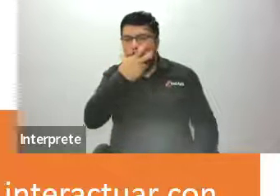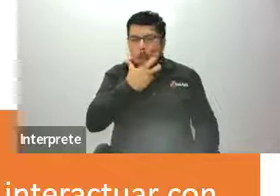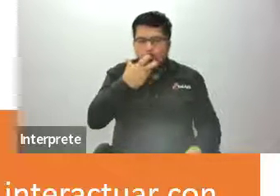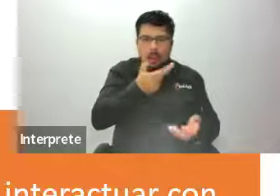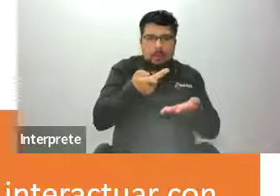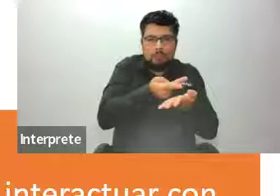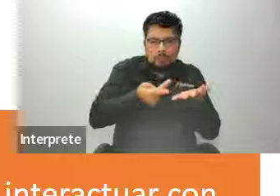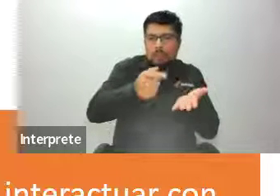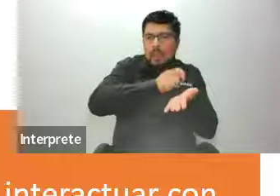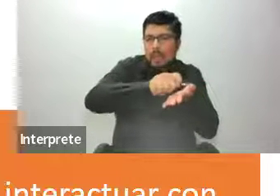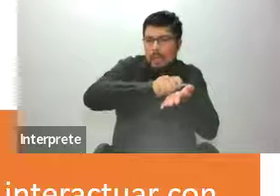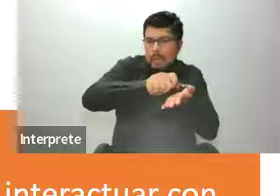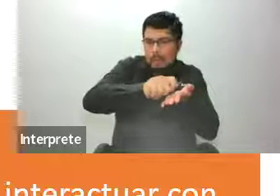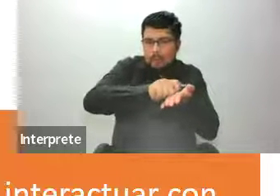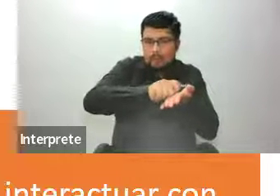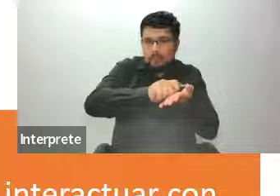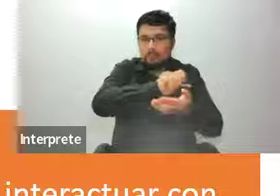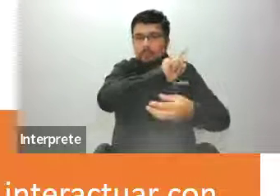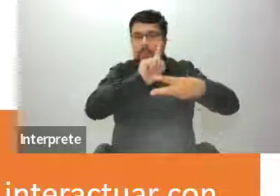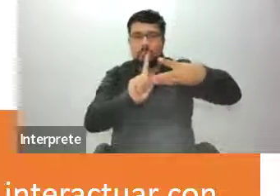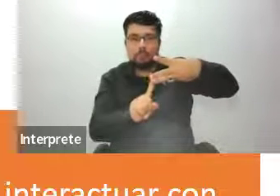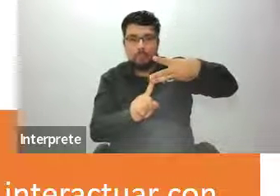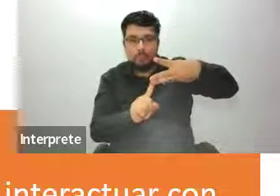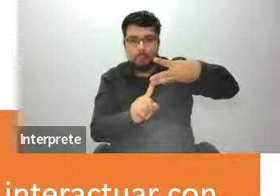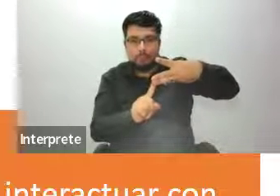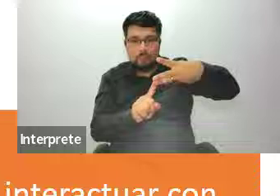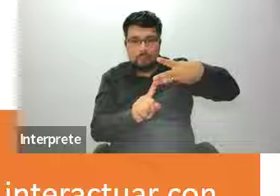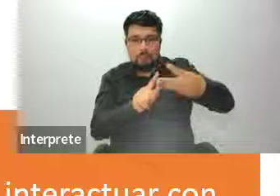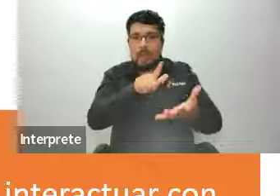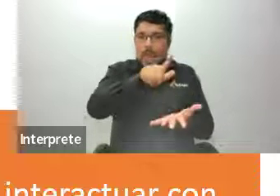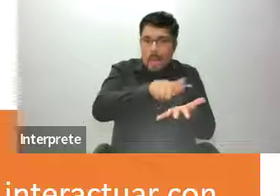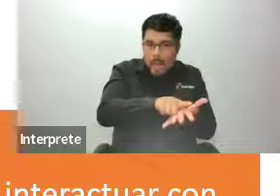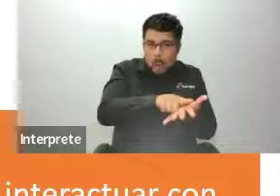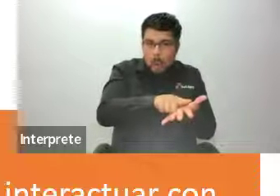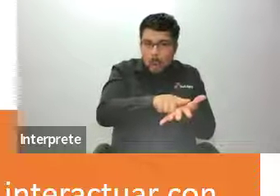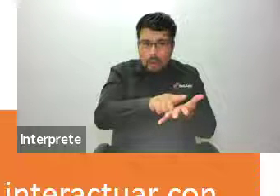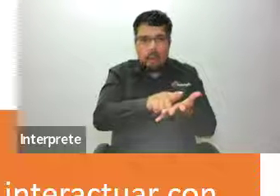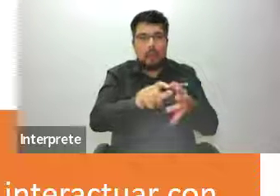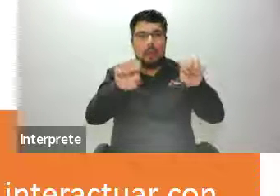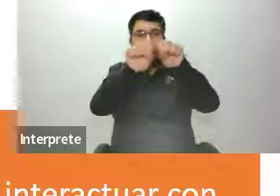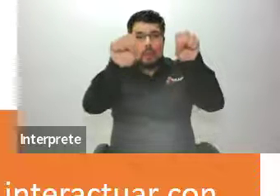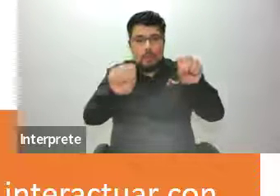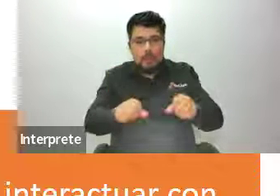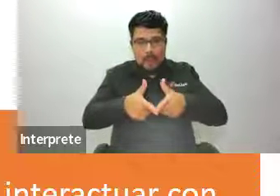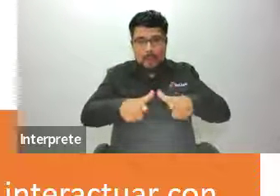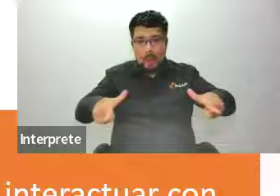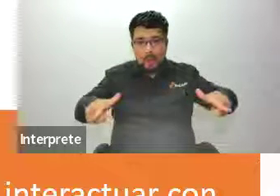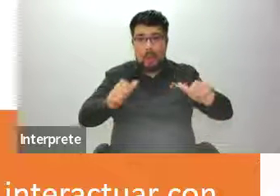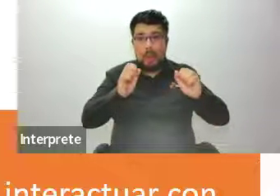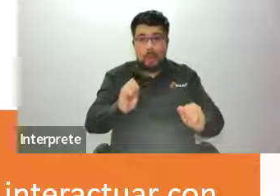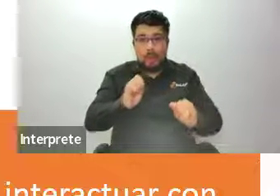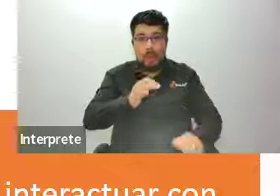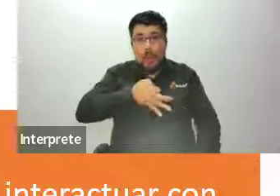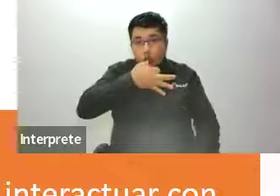Sin embargo, la lengua es un sistema lingüístico, pero que puede ser orales o signado y que se